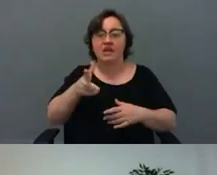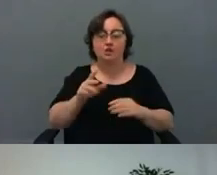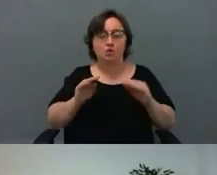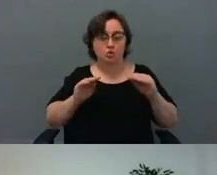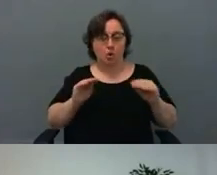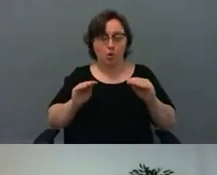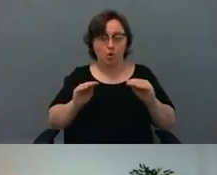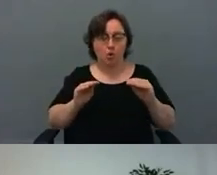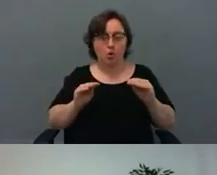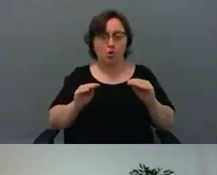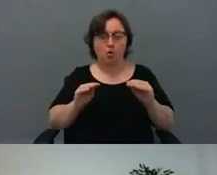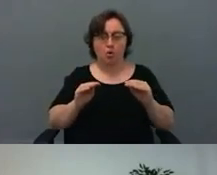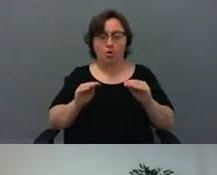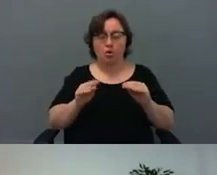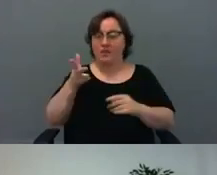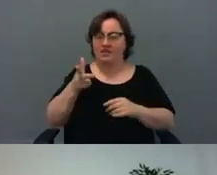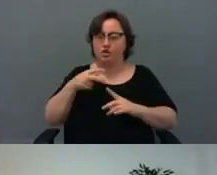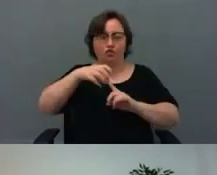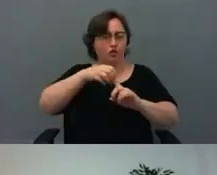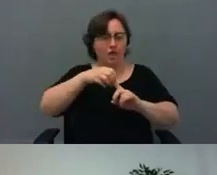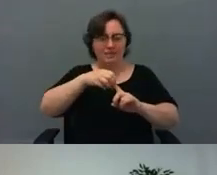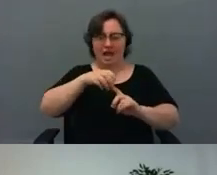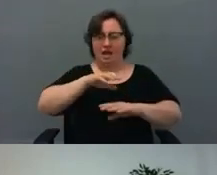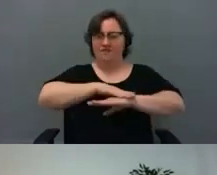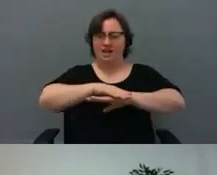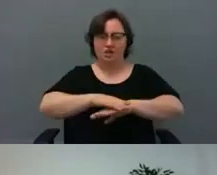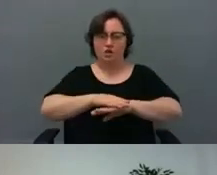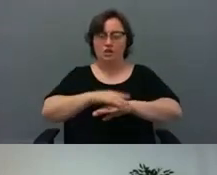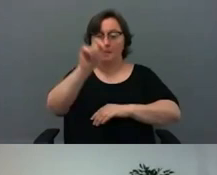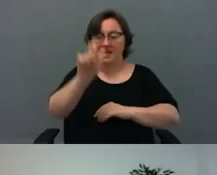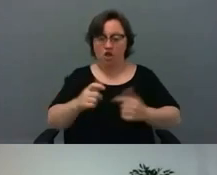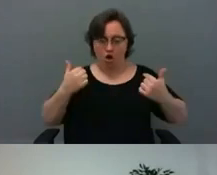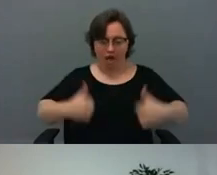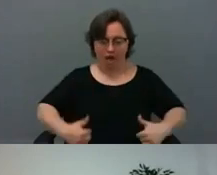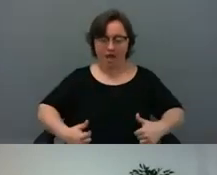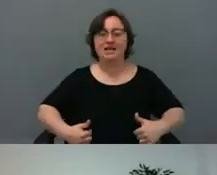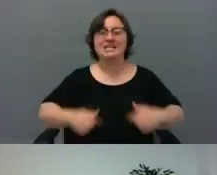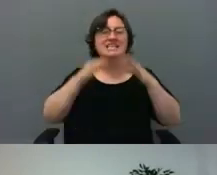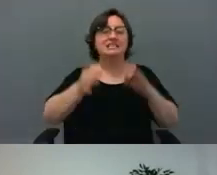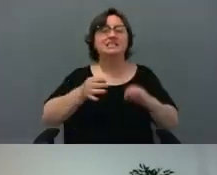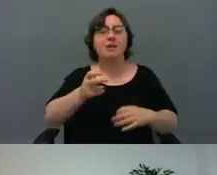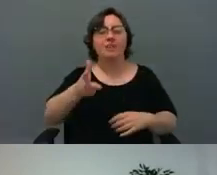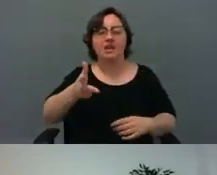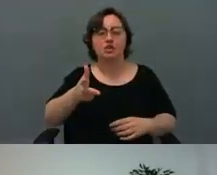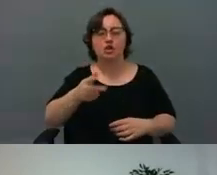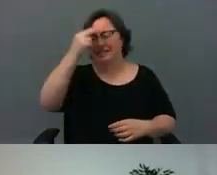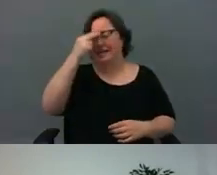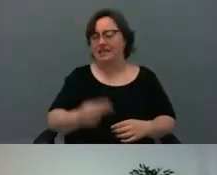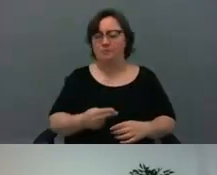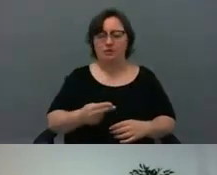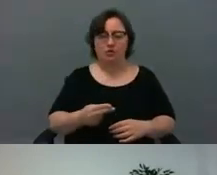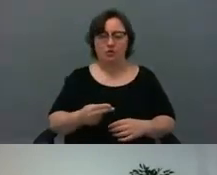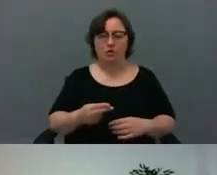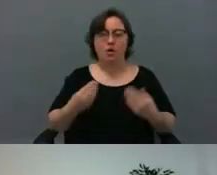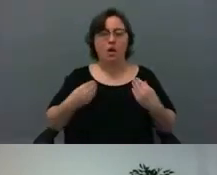sobre todo los derechos que son fundamentales, los derechos fundamentales de la personalidad, estén siempre, siempre respetados,